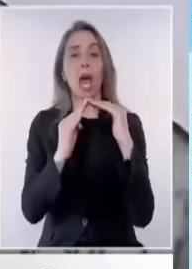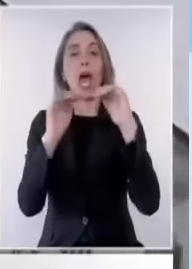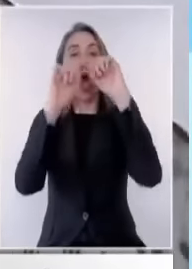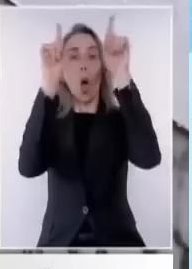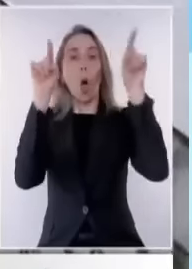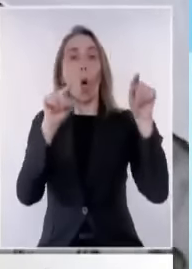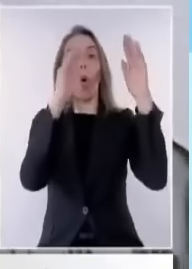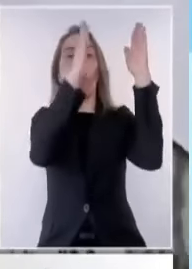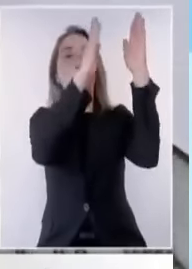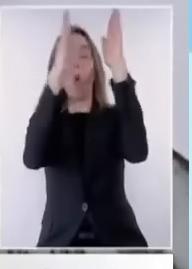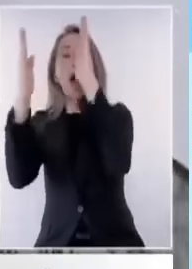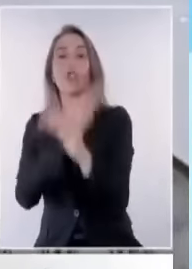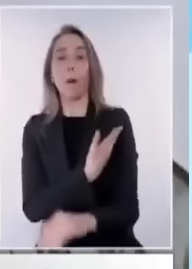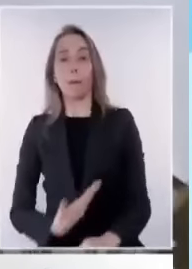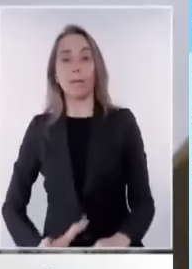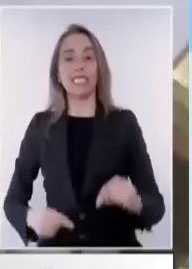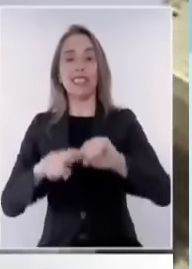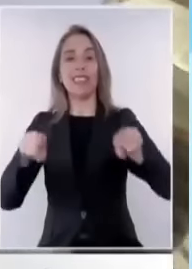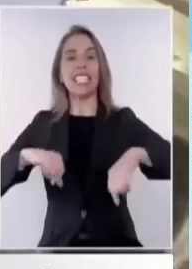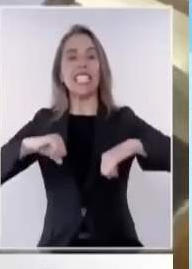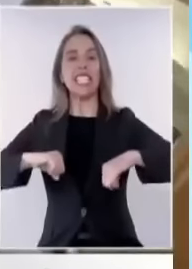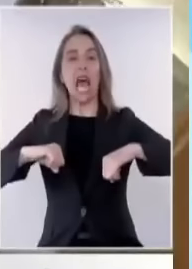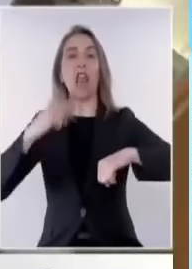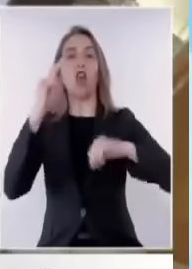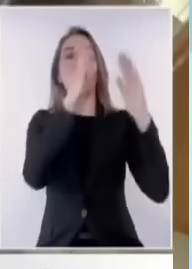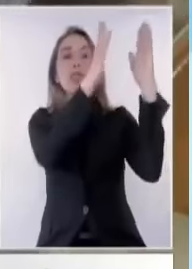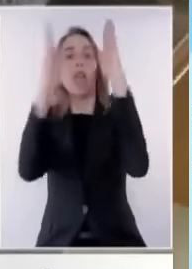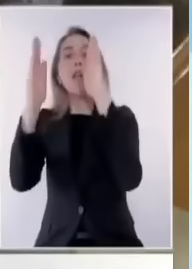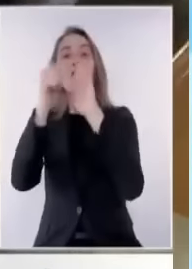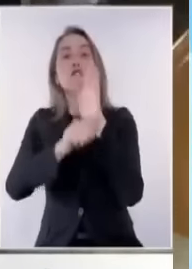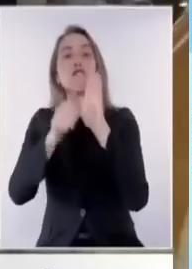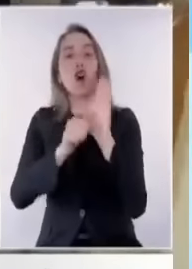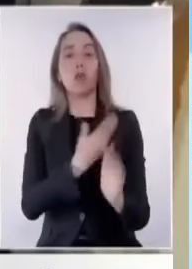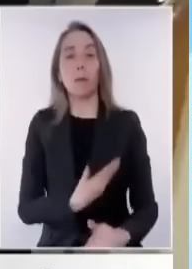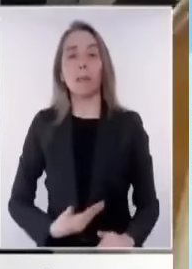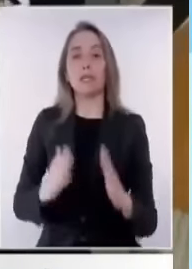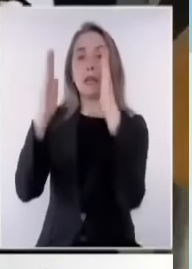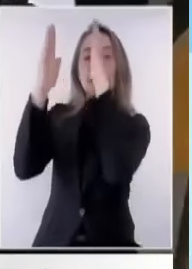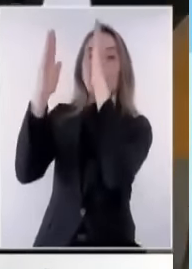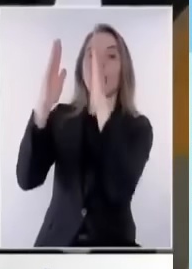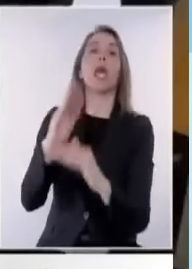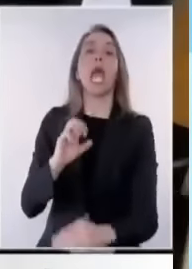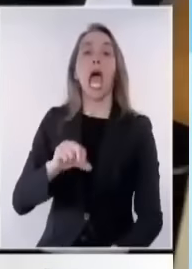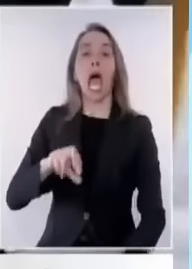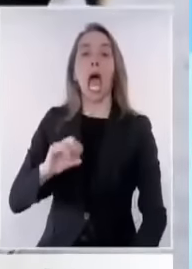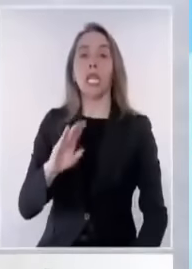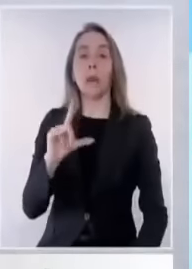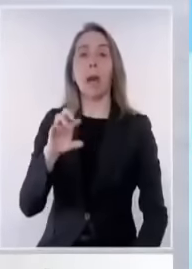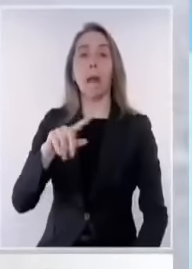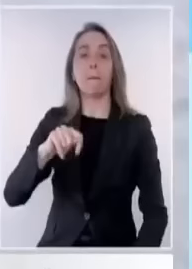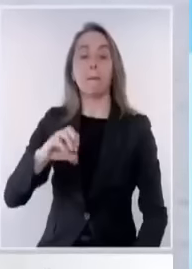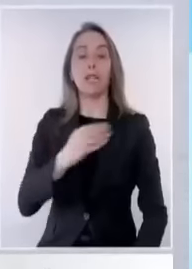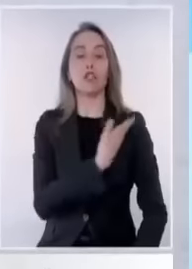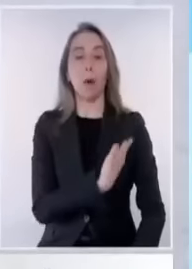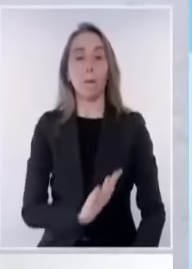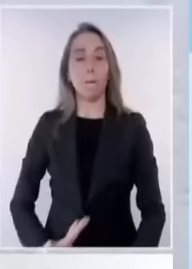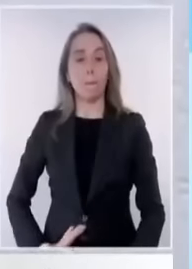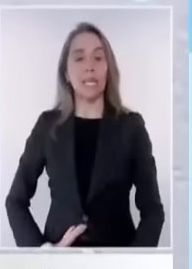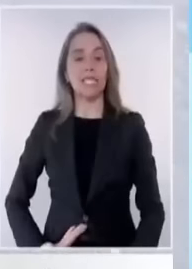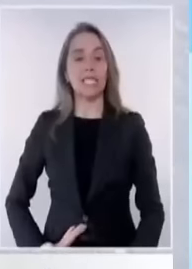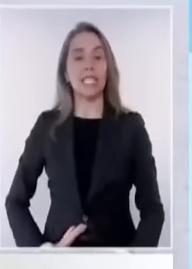de los presidentes, en el Salón de los Presidentes. Y ahí está el de Aníbal Pinto. Aníbal Pinto era el